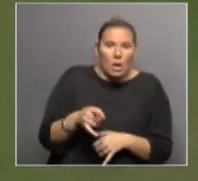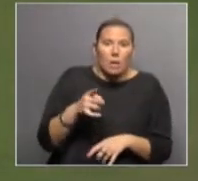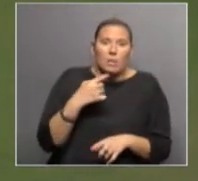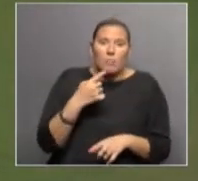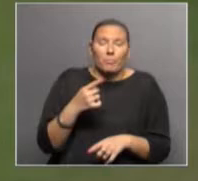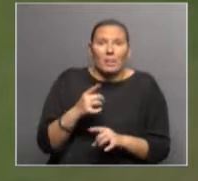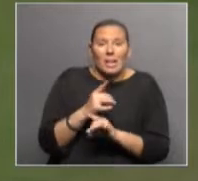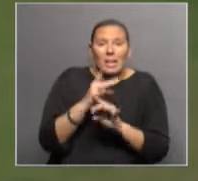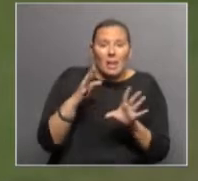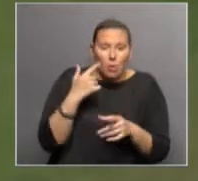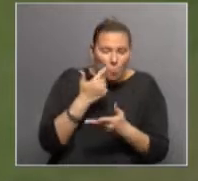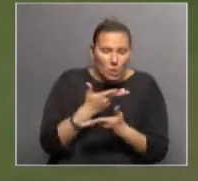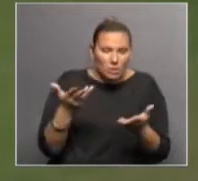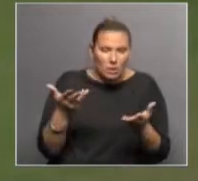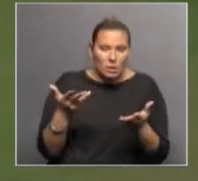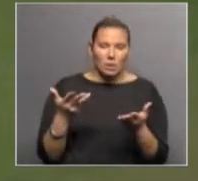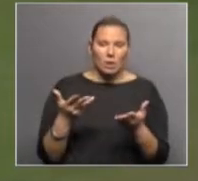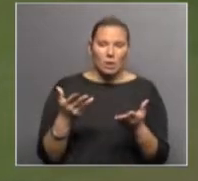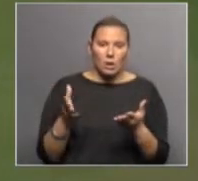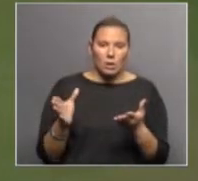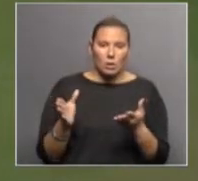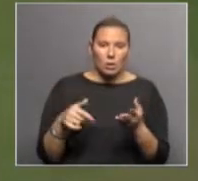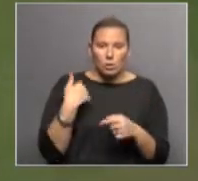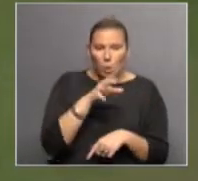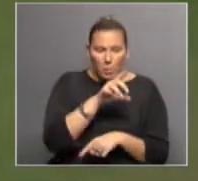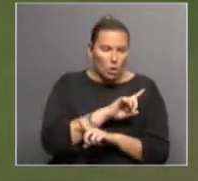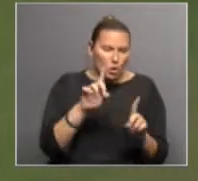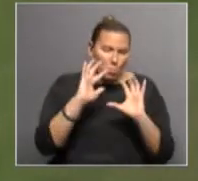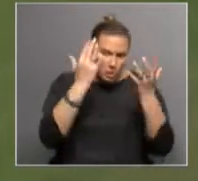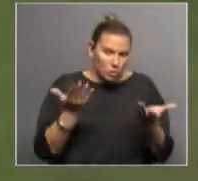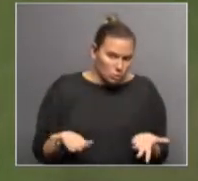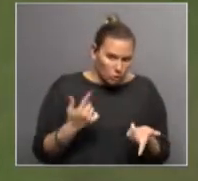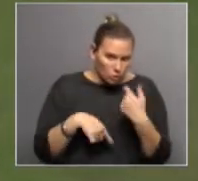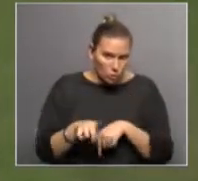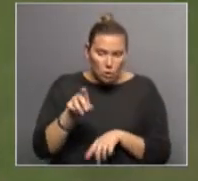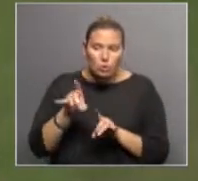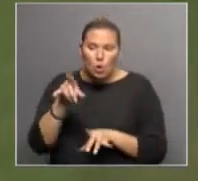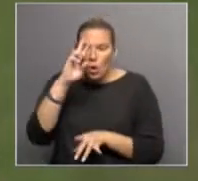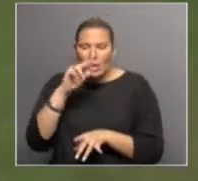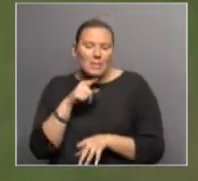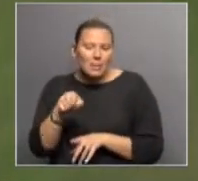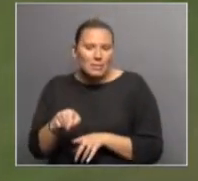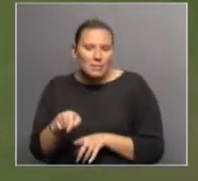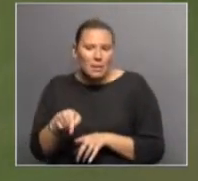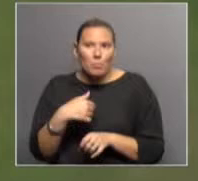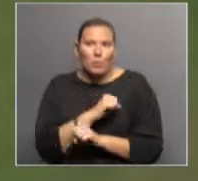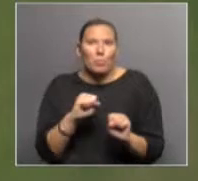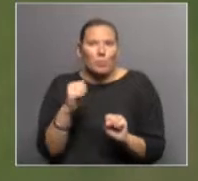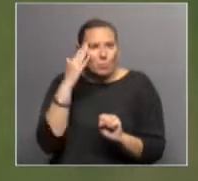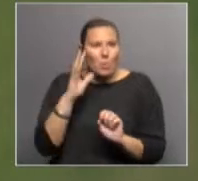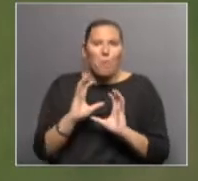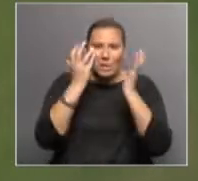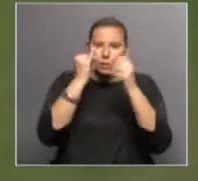claro de que todos los otros no son peligrosos. Y en realidad, no tenemos elementos para decir si un animal es o